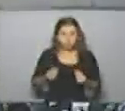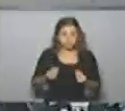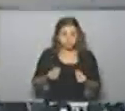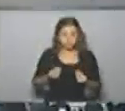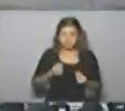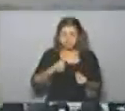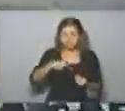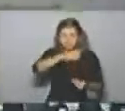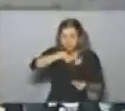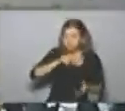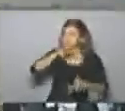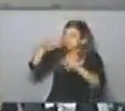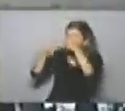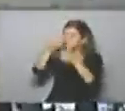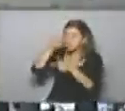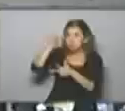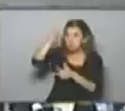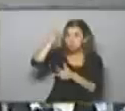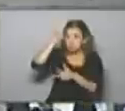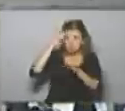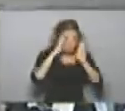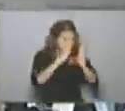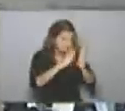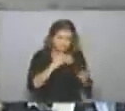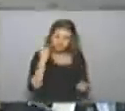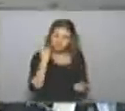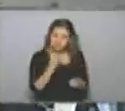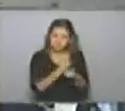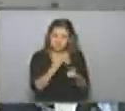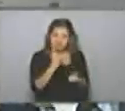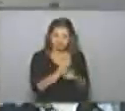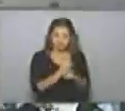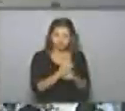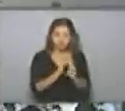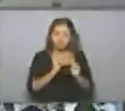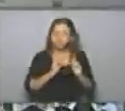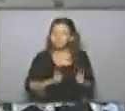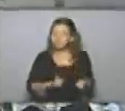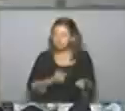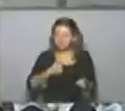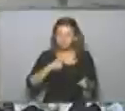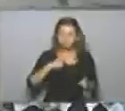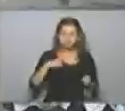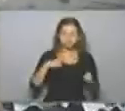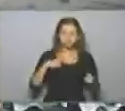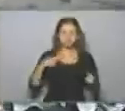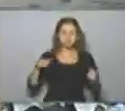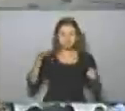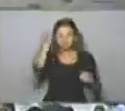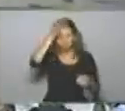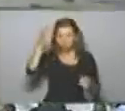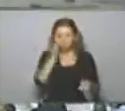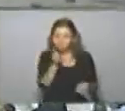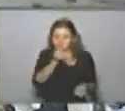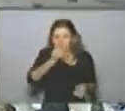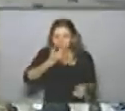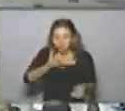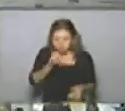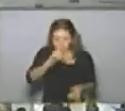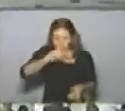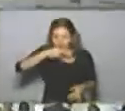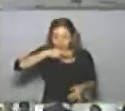escucha siempre, pero además yo me alimento de Él. Es decir, lo tengo dentro de mí. Eso transforma hasta mi